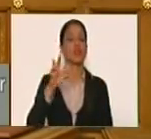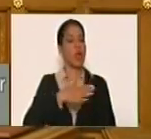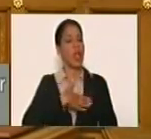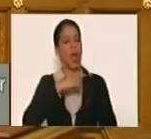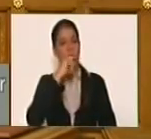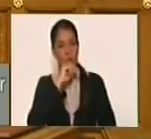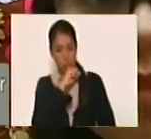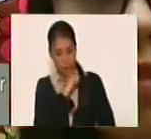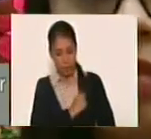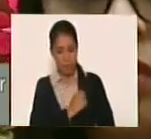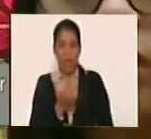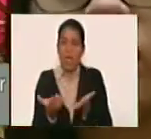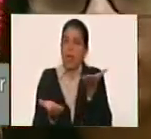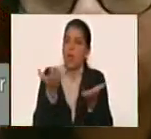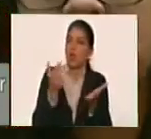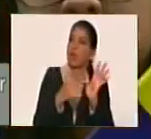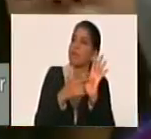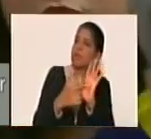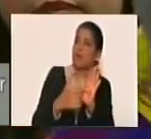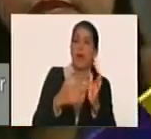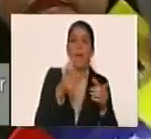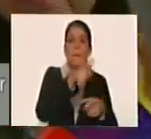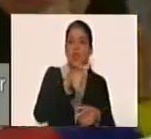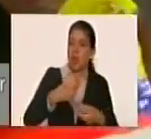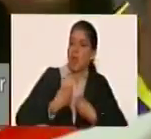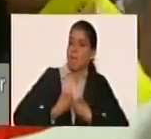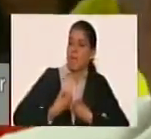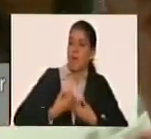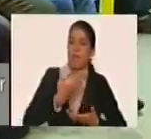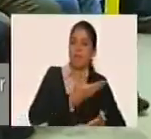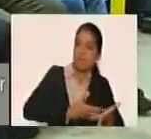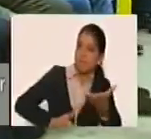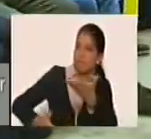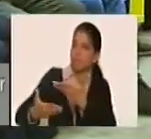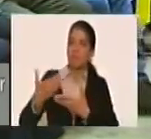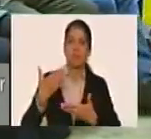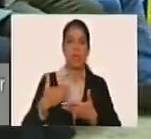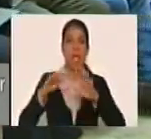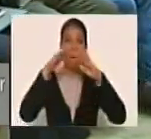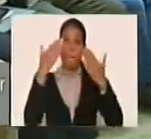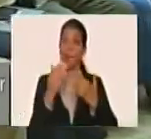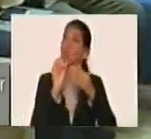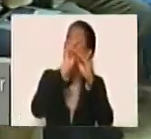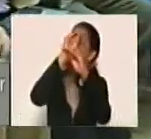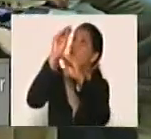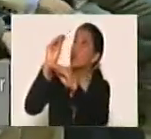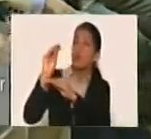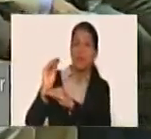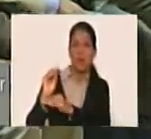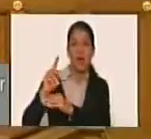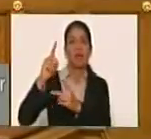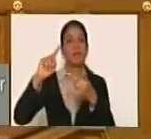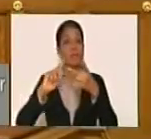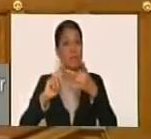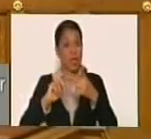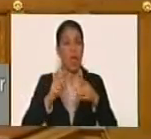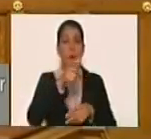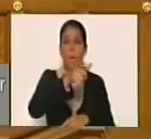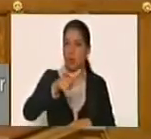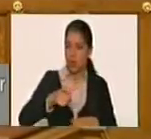de equilibrio, de convivencia para la humanidad, de preservación del planeta y de preservación de la especie